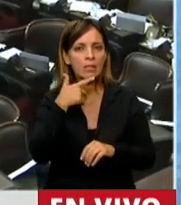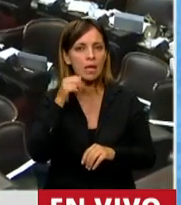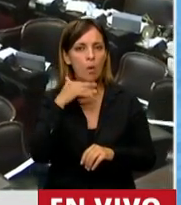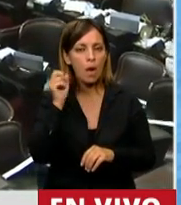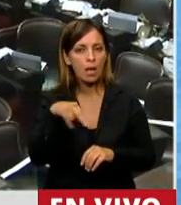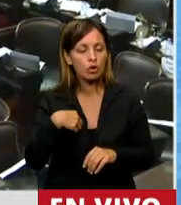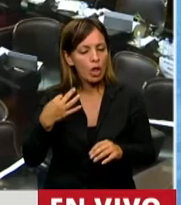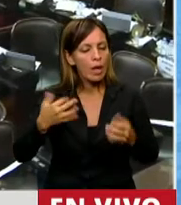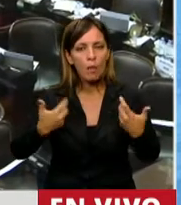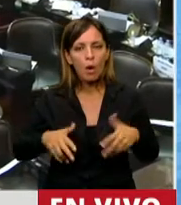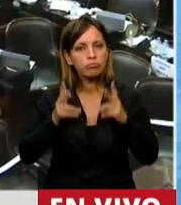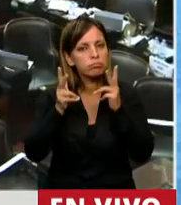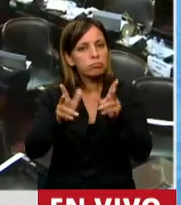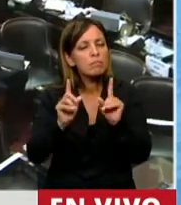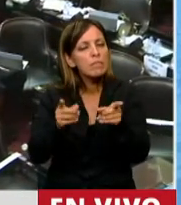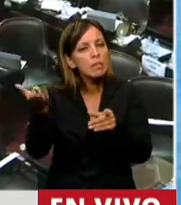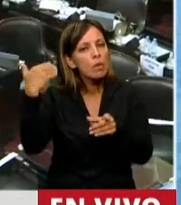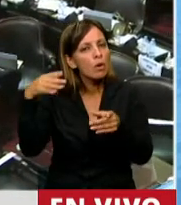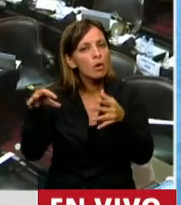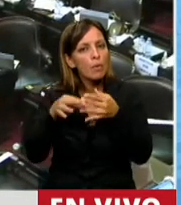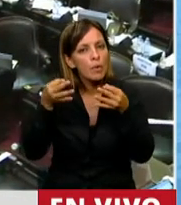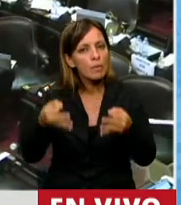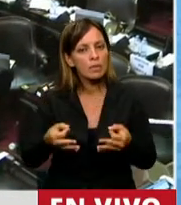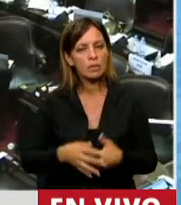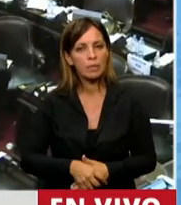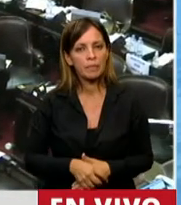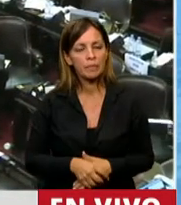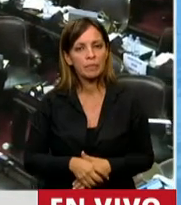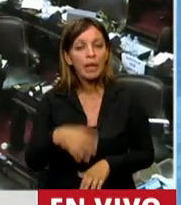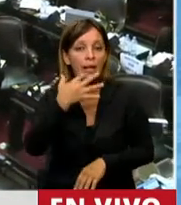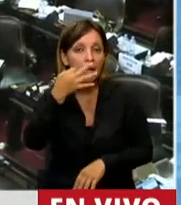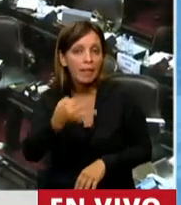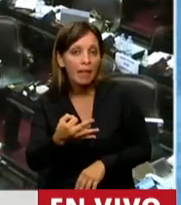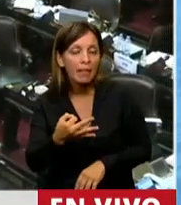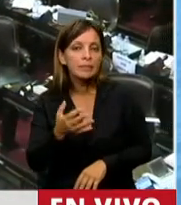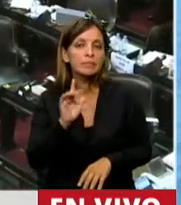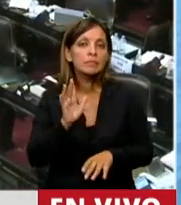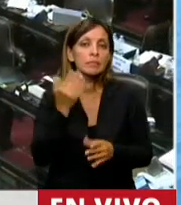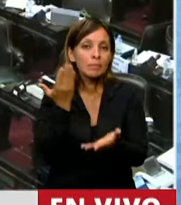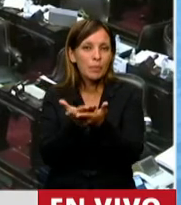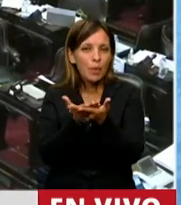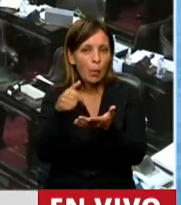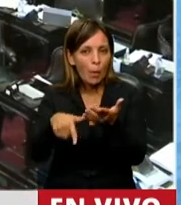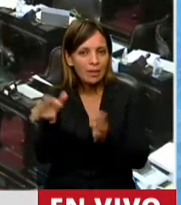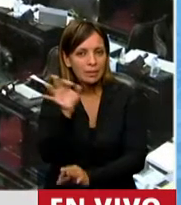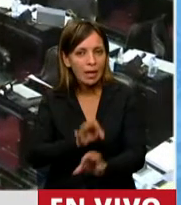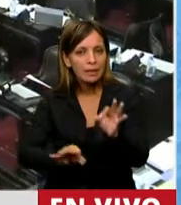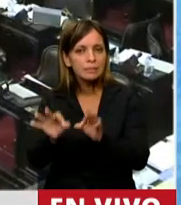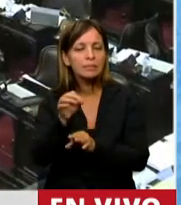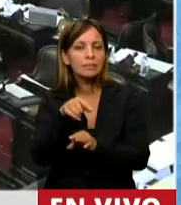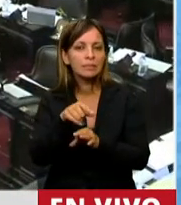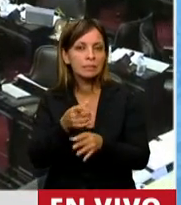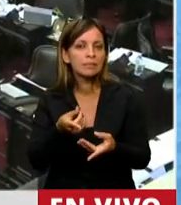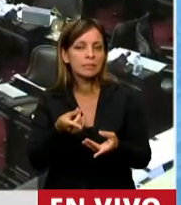honesta, precisamente por ese compromiso. La realidad es que la iniciativa que se presenta en